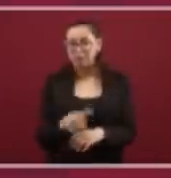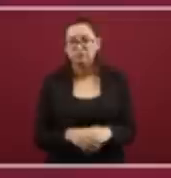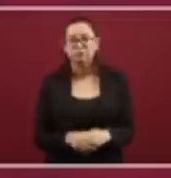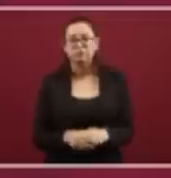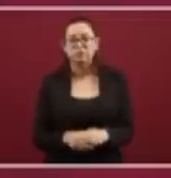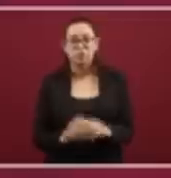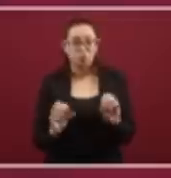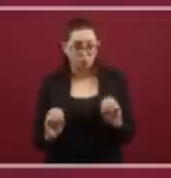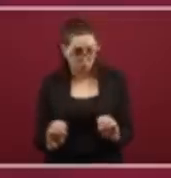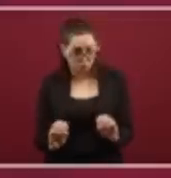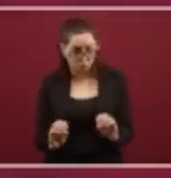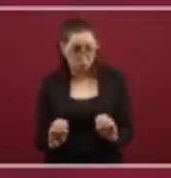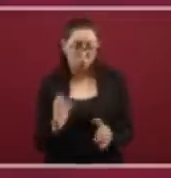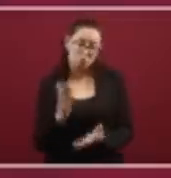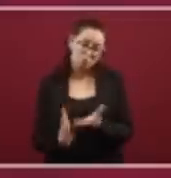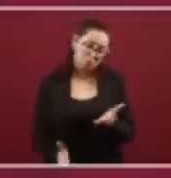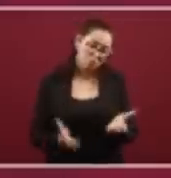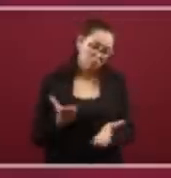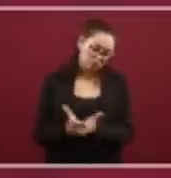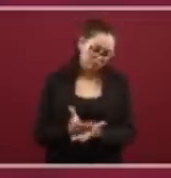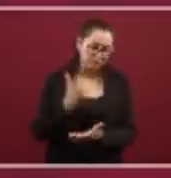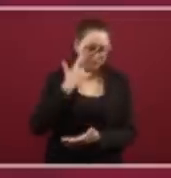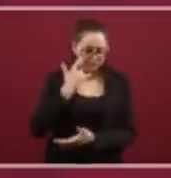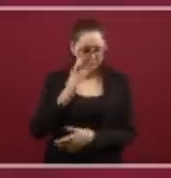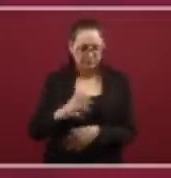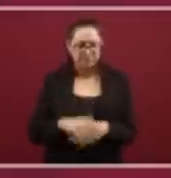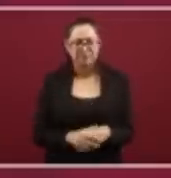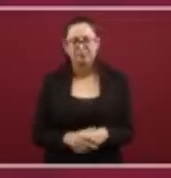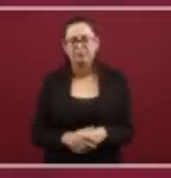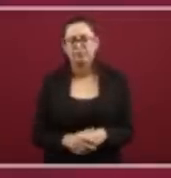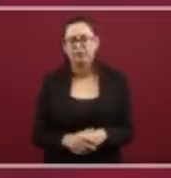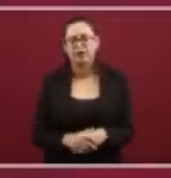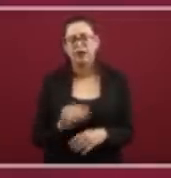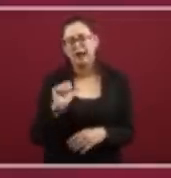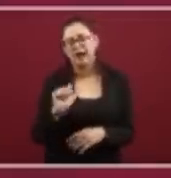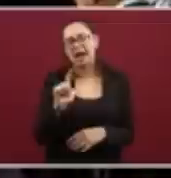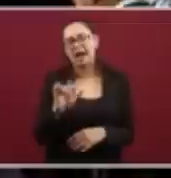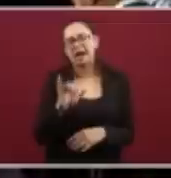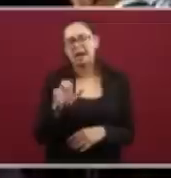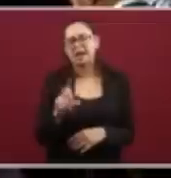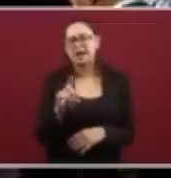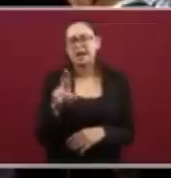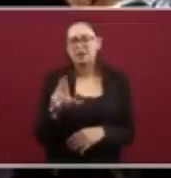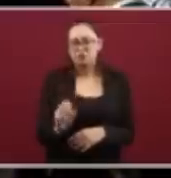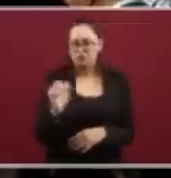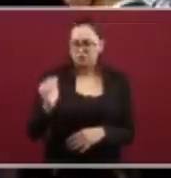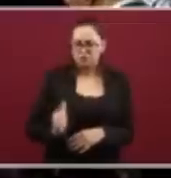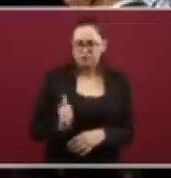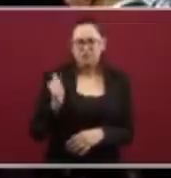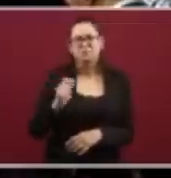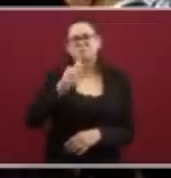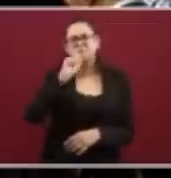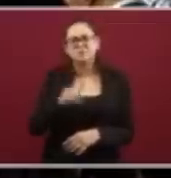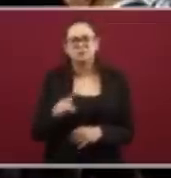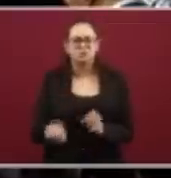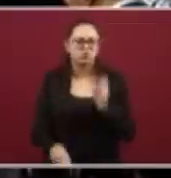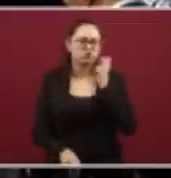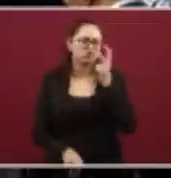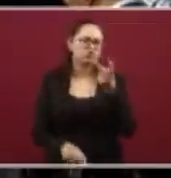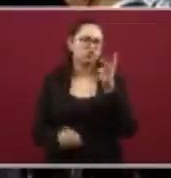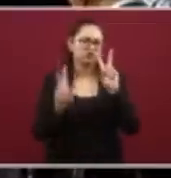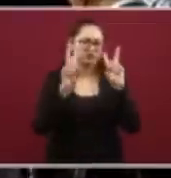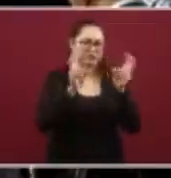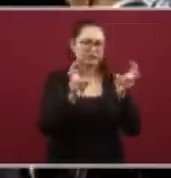y les propongo que alejandro nos explique también sobre dos asuntos